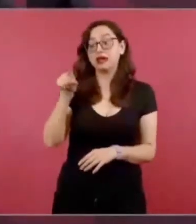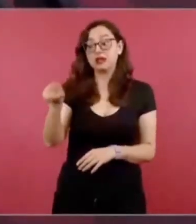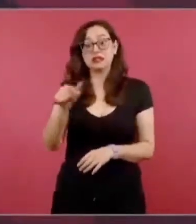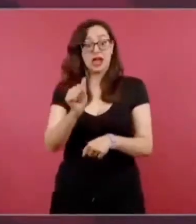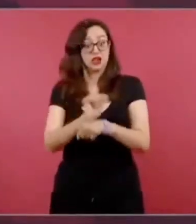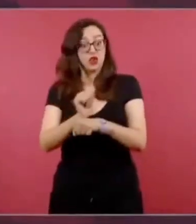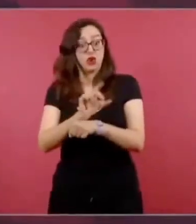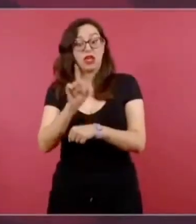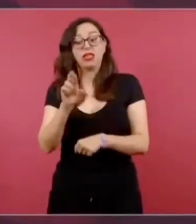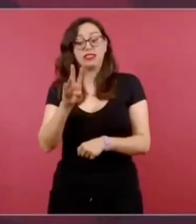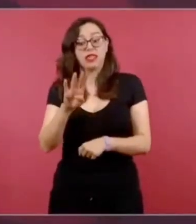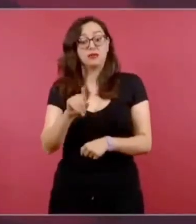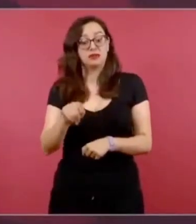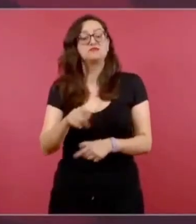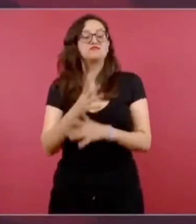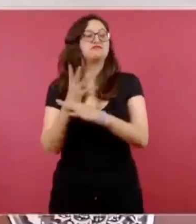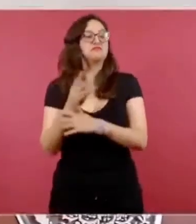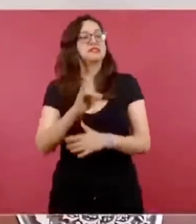contento. Decía, bueno,